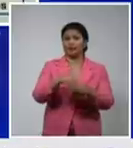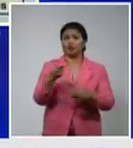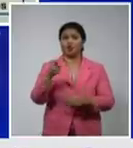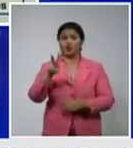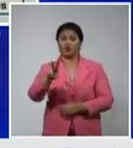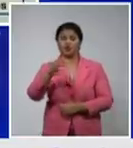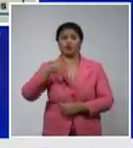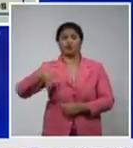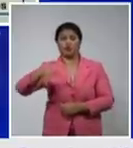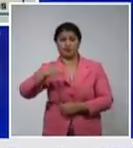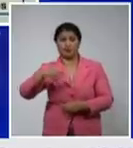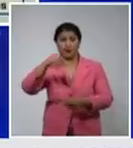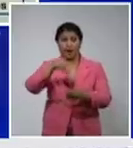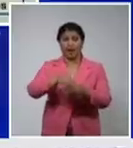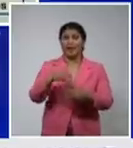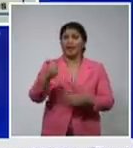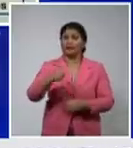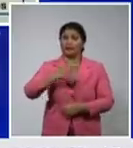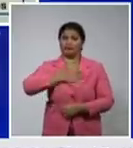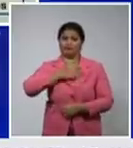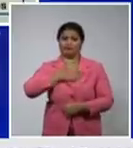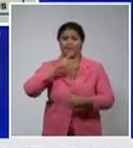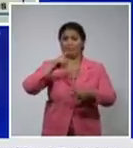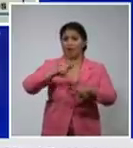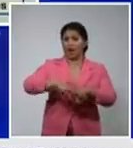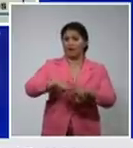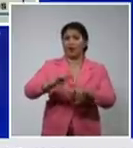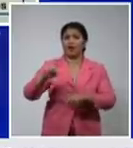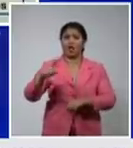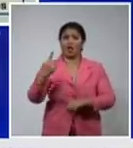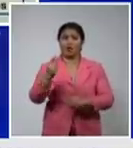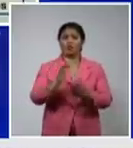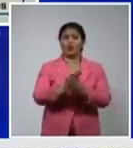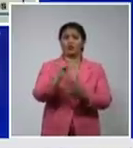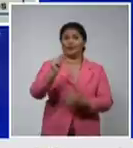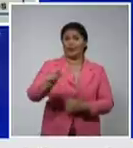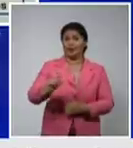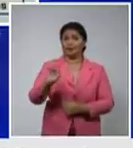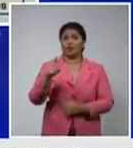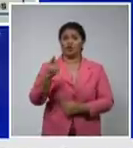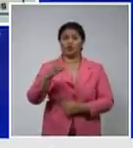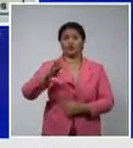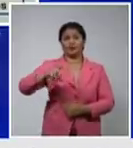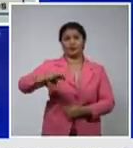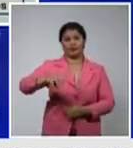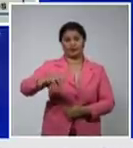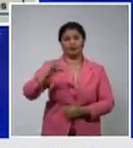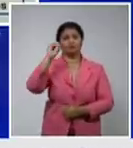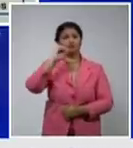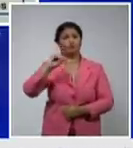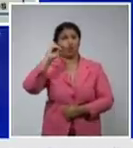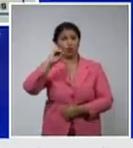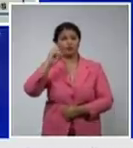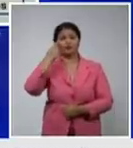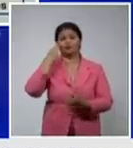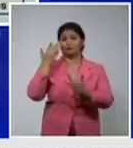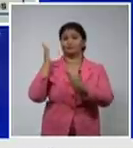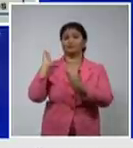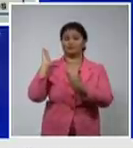son de la provincia de La Habana, 1 de Mayabeque y 1 de Pinar del Río. Y en el orden que aparecen ahí,